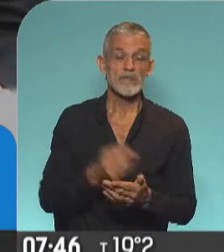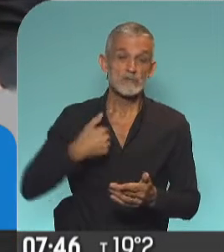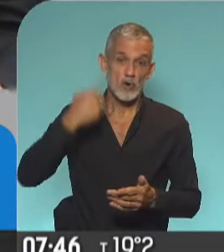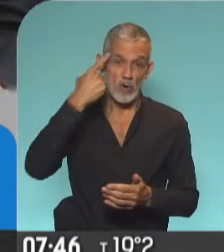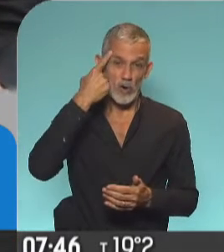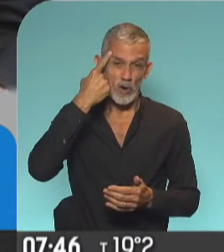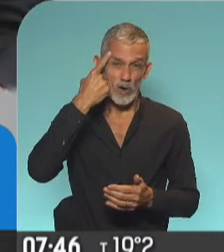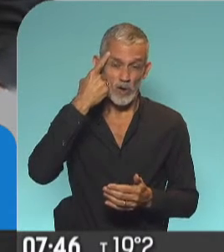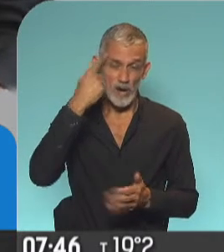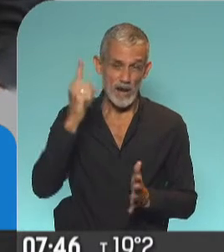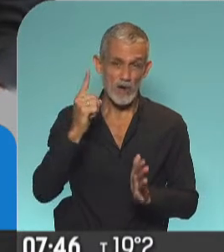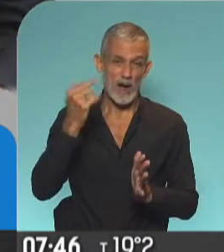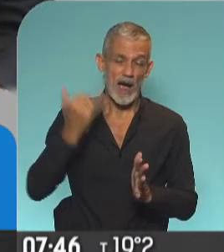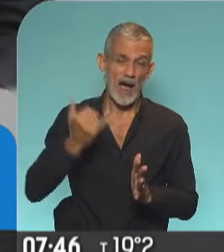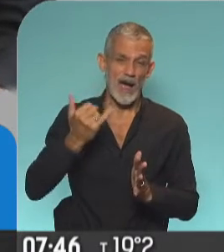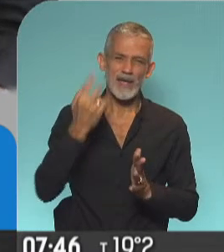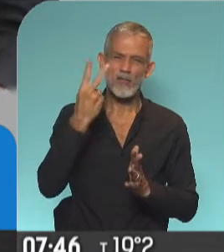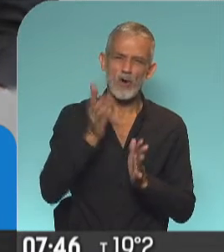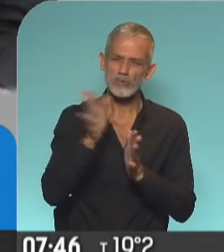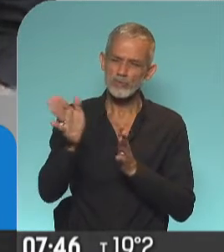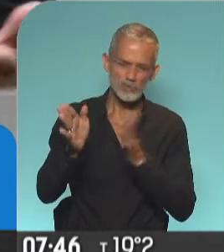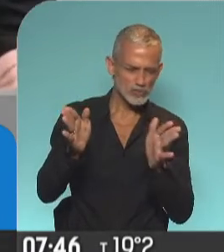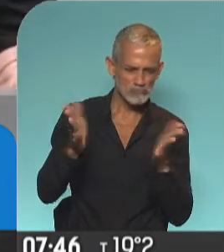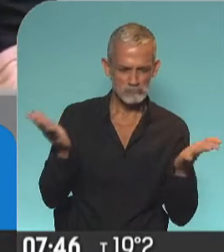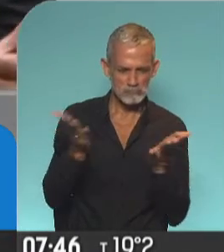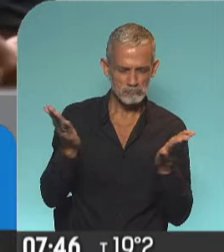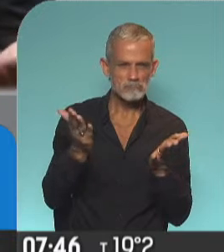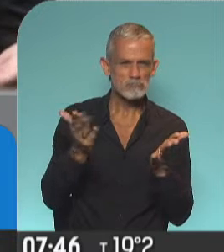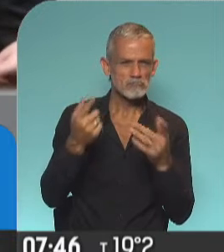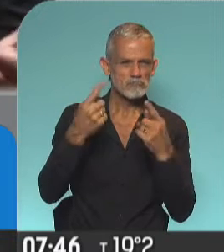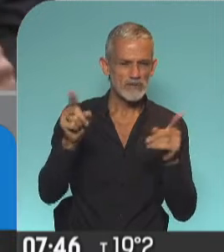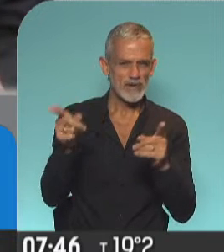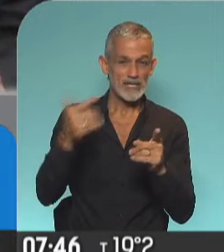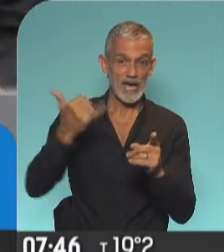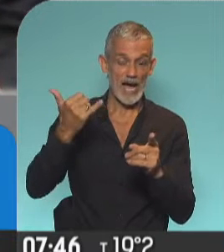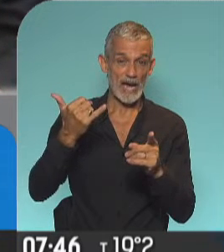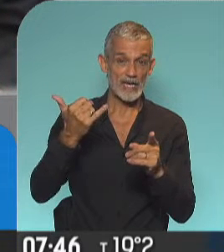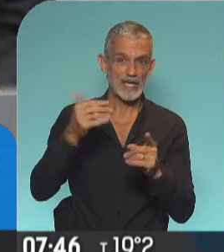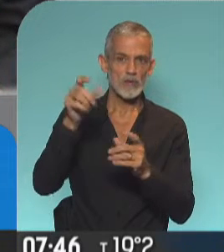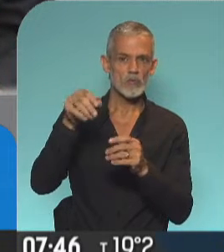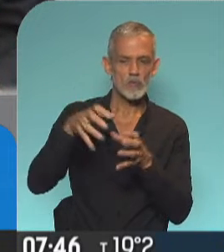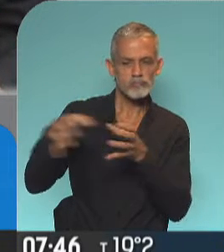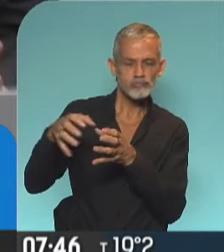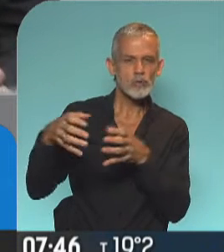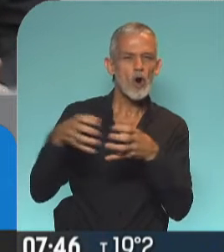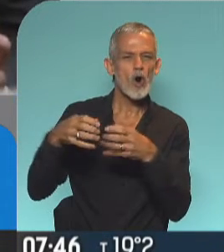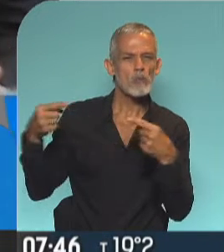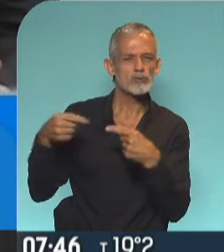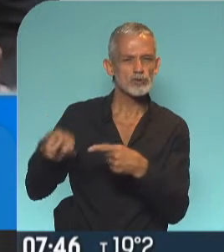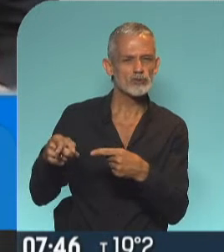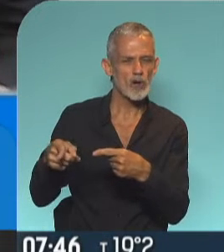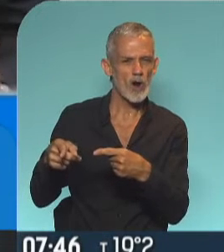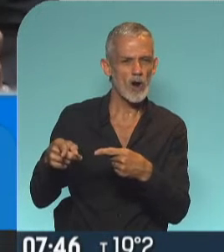parece que hay dos realidades paralelas. Una es la que tienen un sector de la oposición,